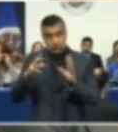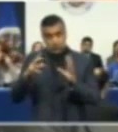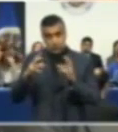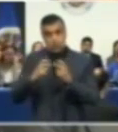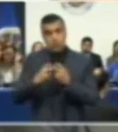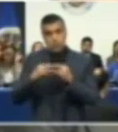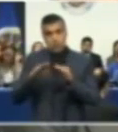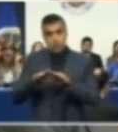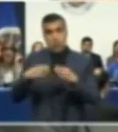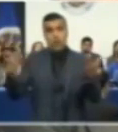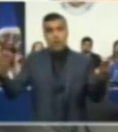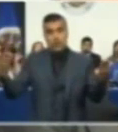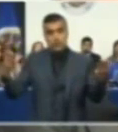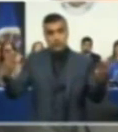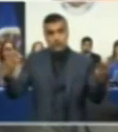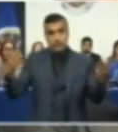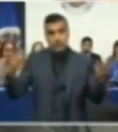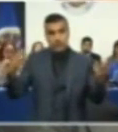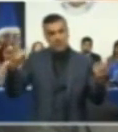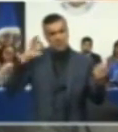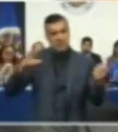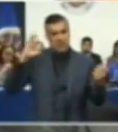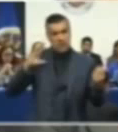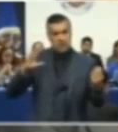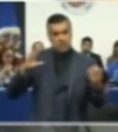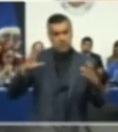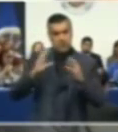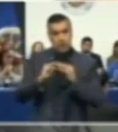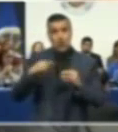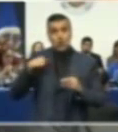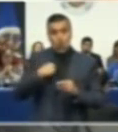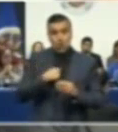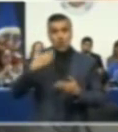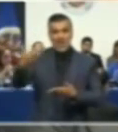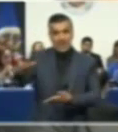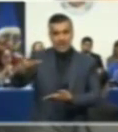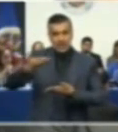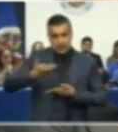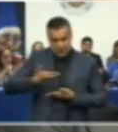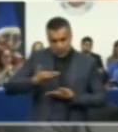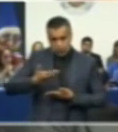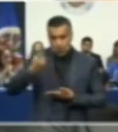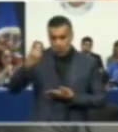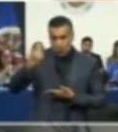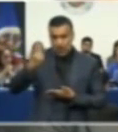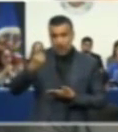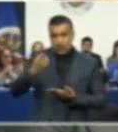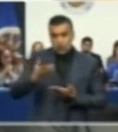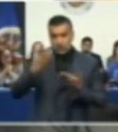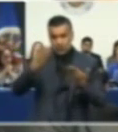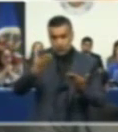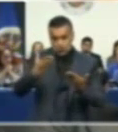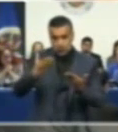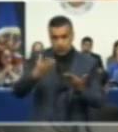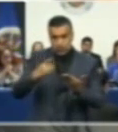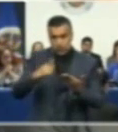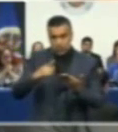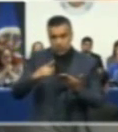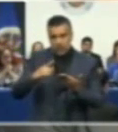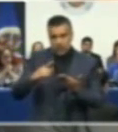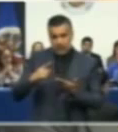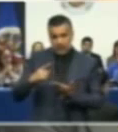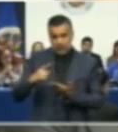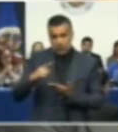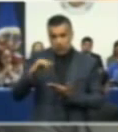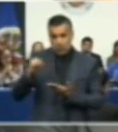en el pasado periodo de sesiones recibimos una una solicitud presentada el de